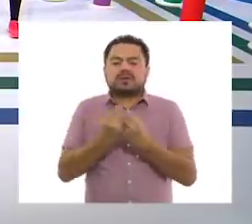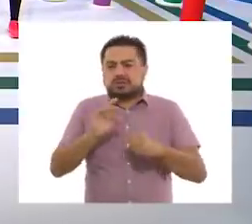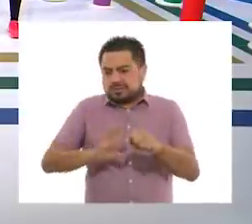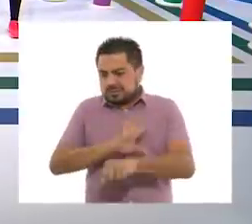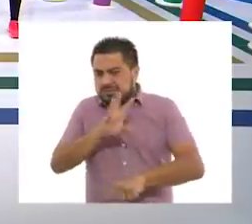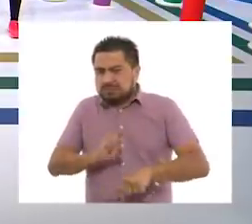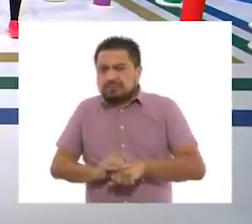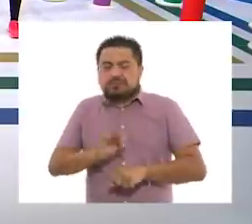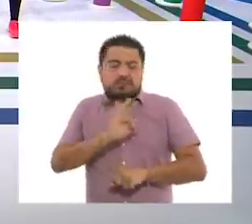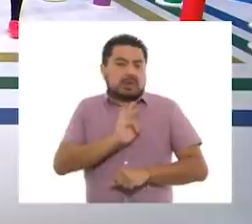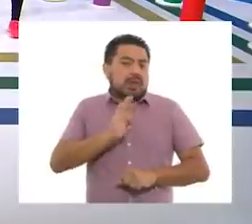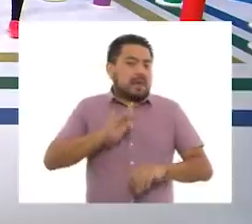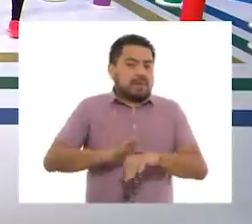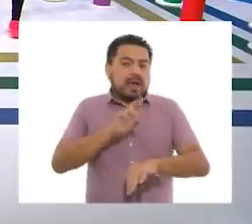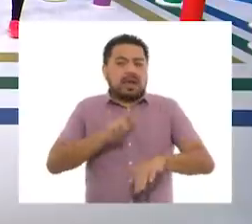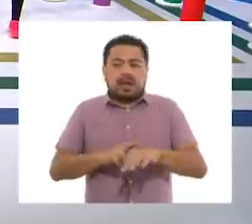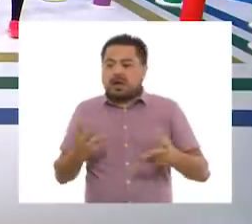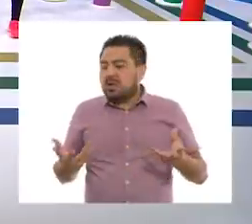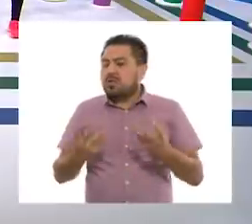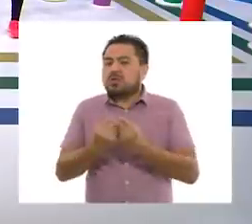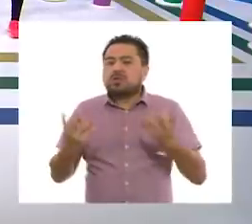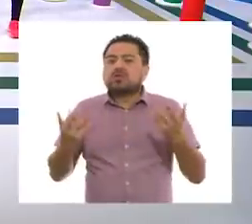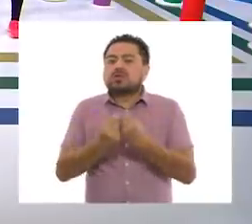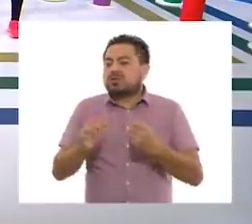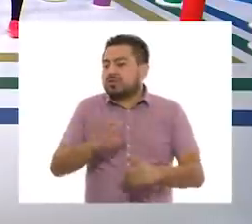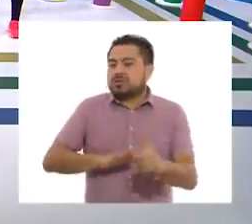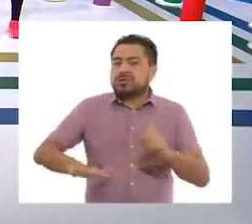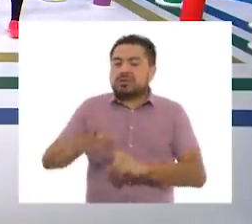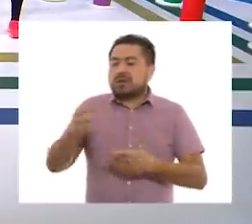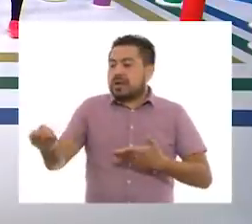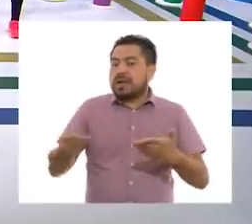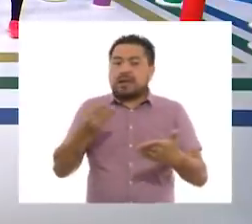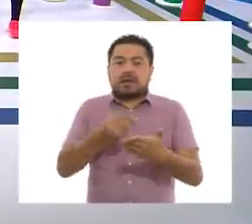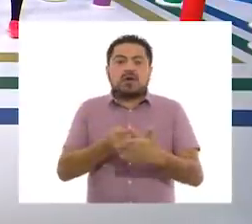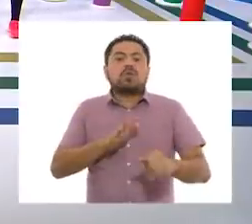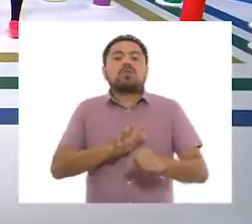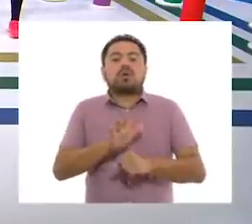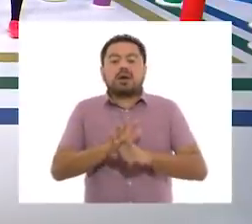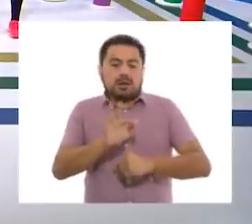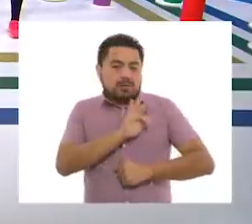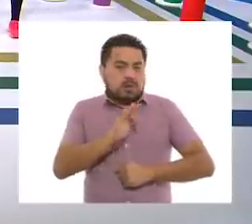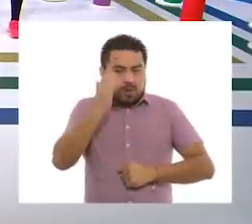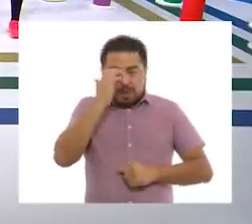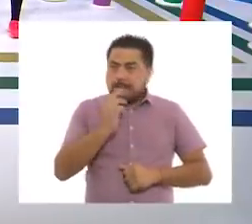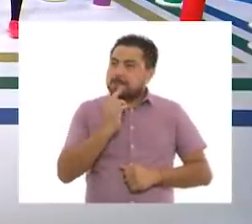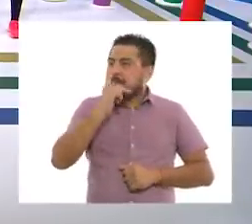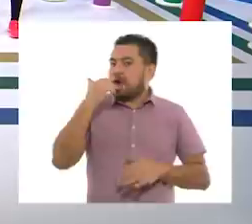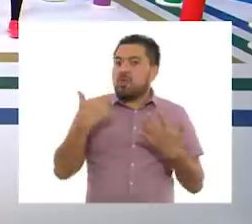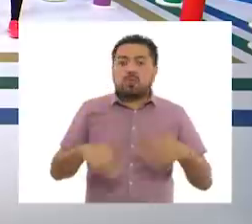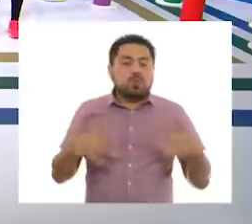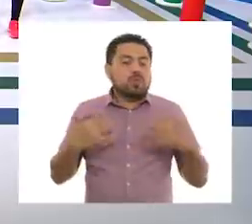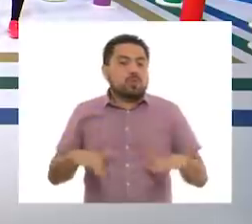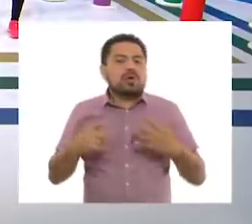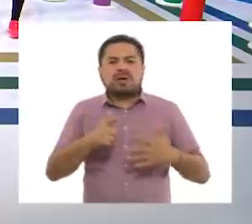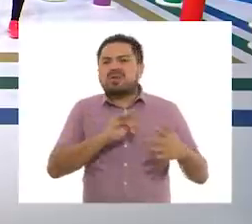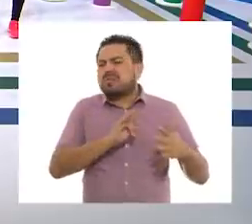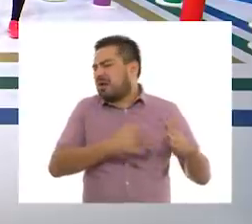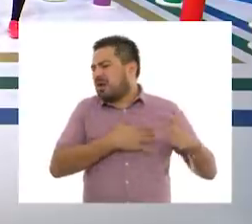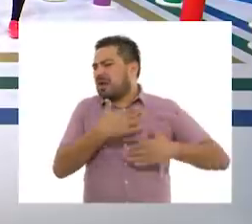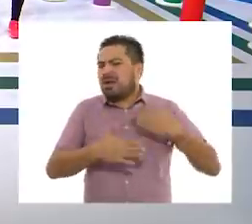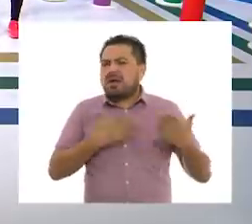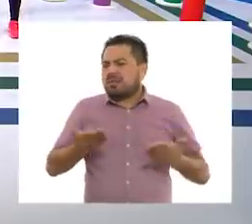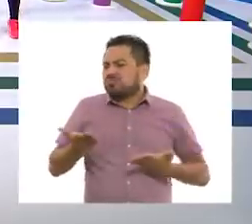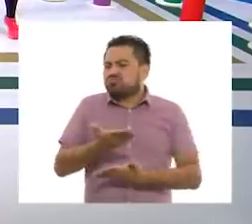permiten tener una mayor interacción con los demás. Y nos brindan momentos en los que podemos conocernos mejor, disfrutar de la